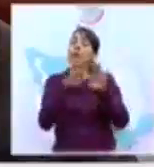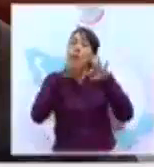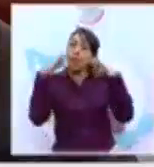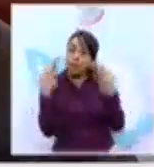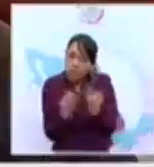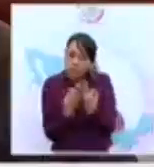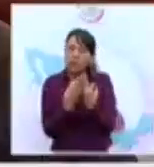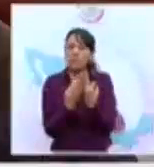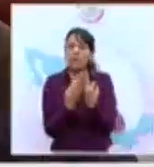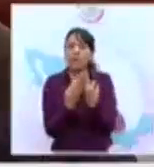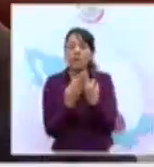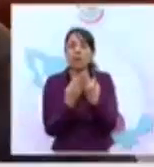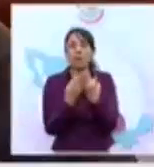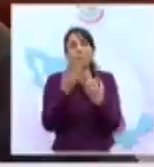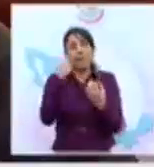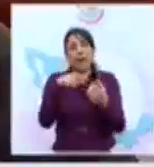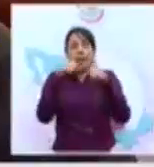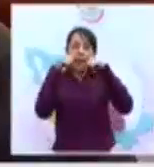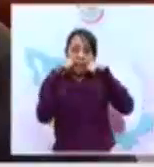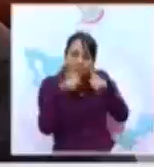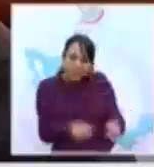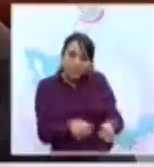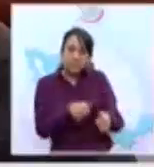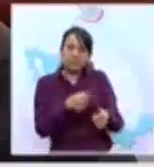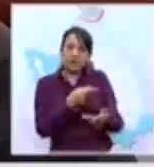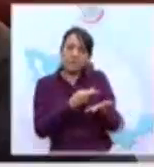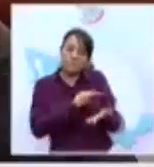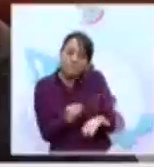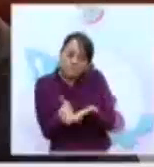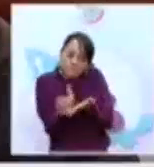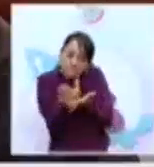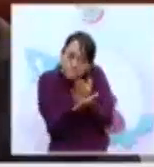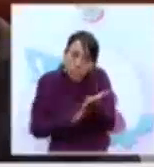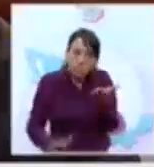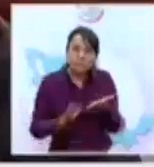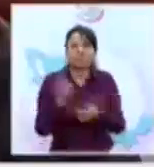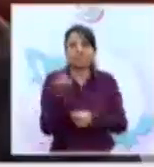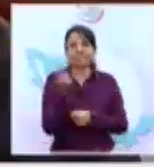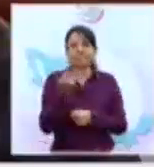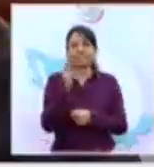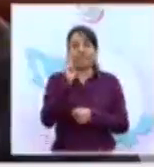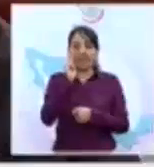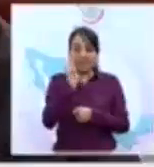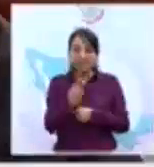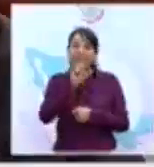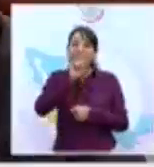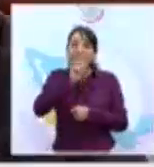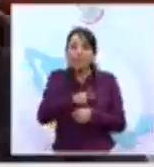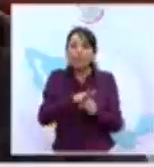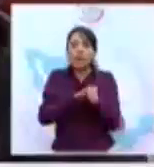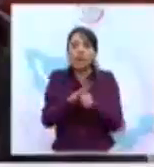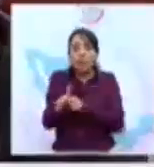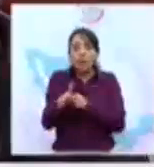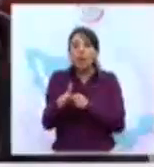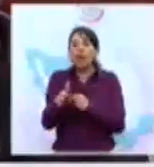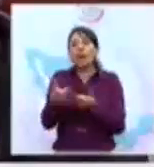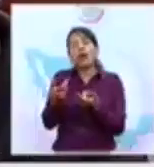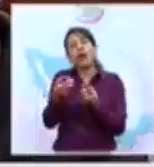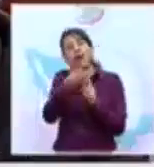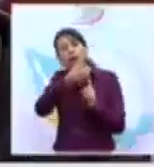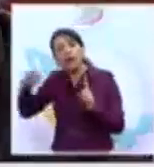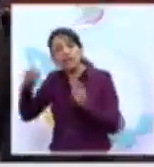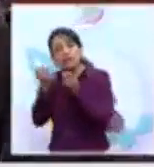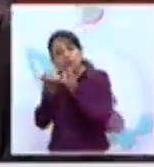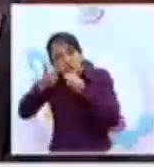multidimensional de la pobreza, se habla que también hay que considerar los factores de organización social, pero solo llegan a concebir